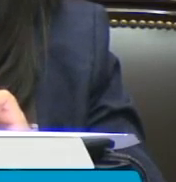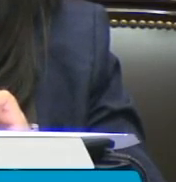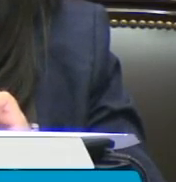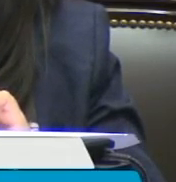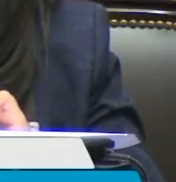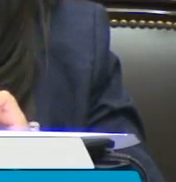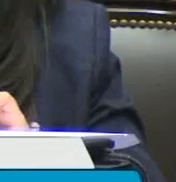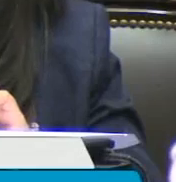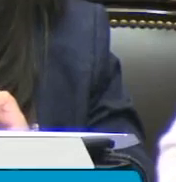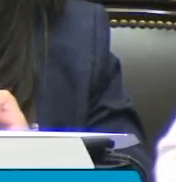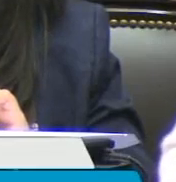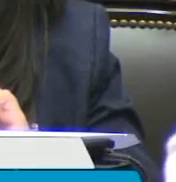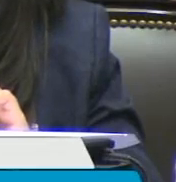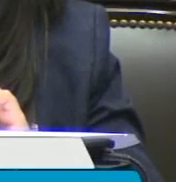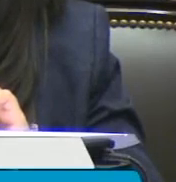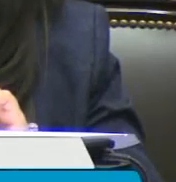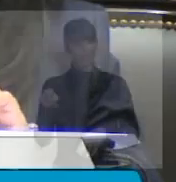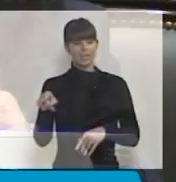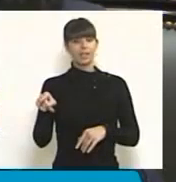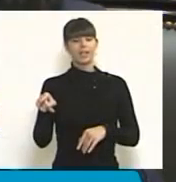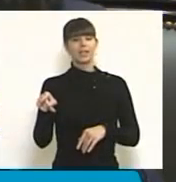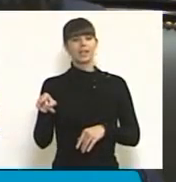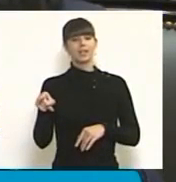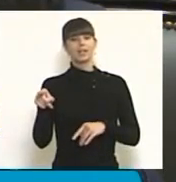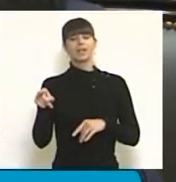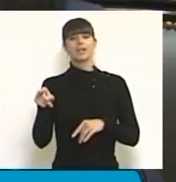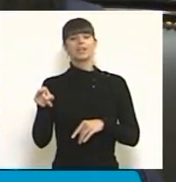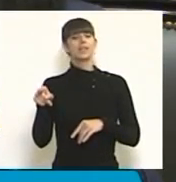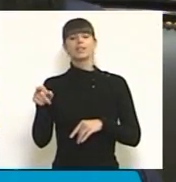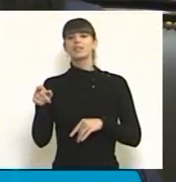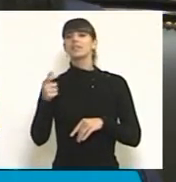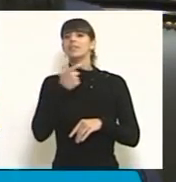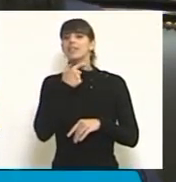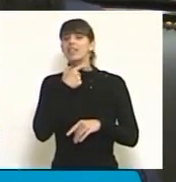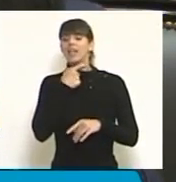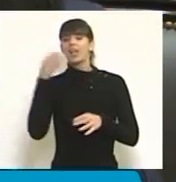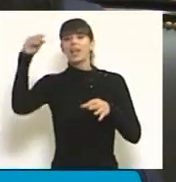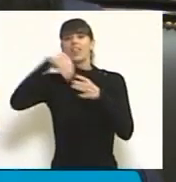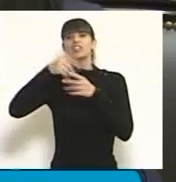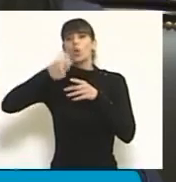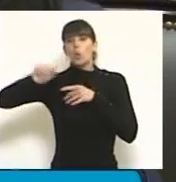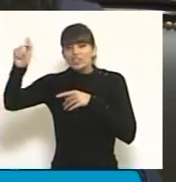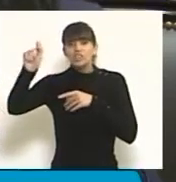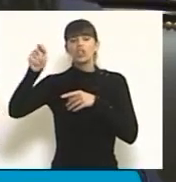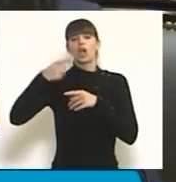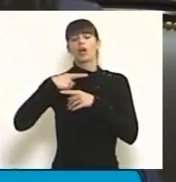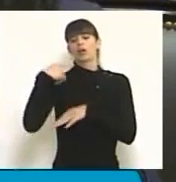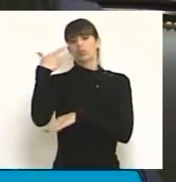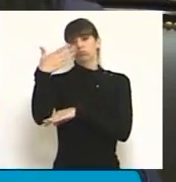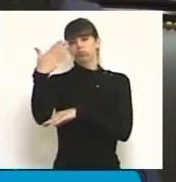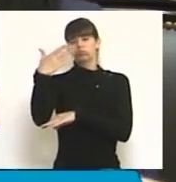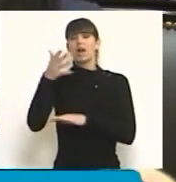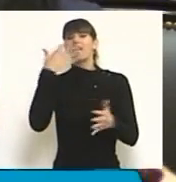Tomás Joffre era partidario de la oralidad en el juicio. Estamos hablando desde